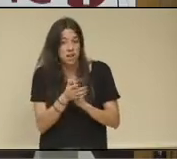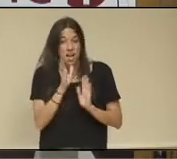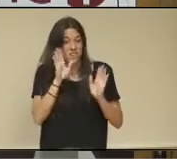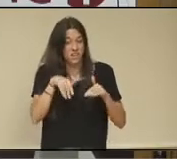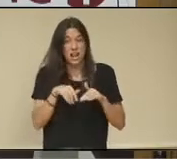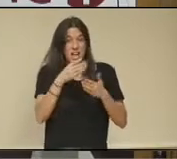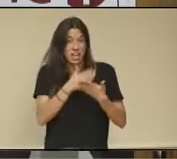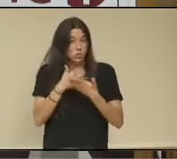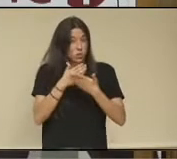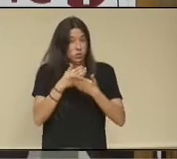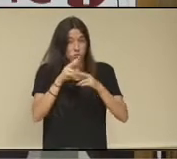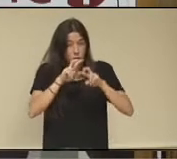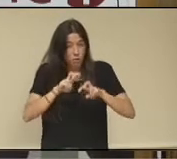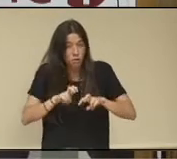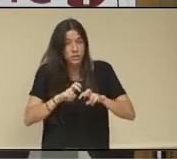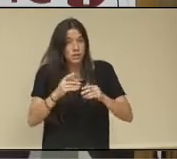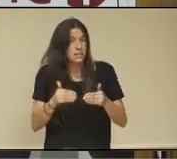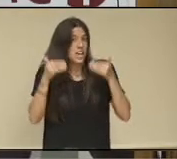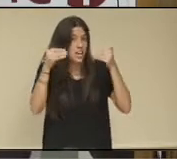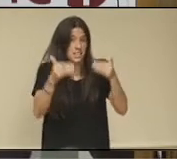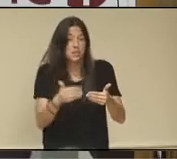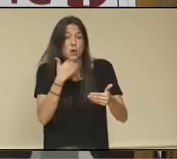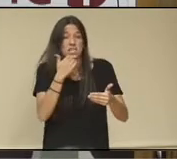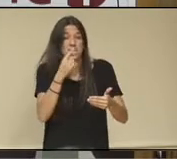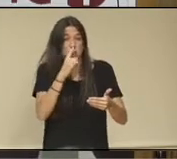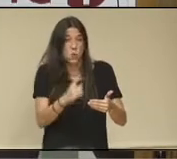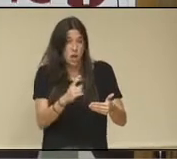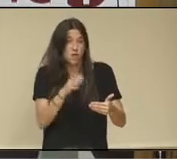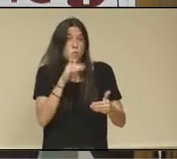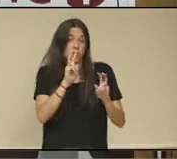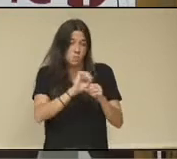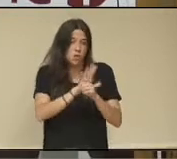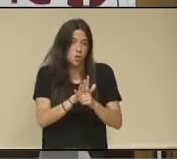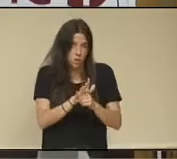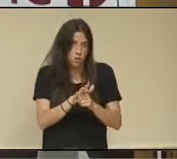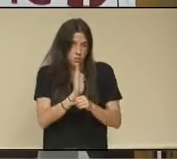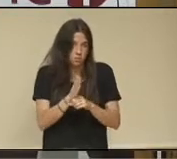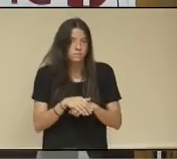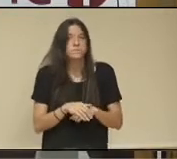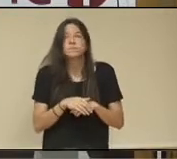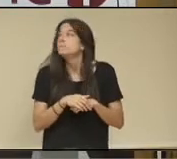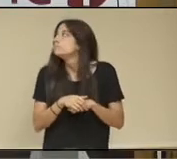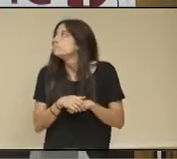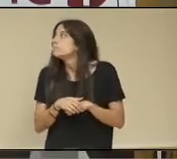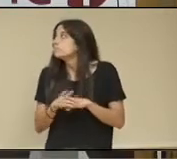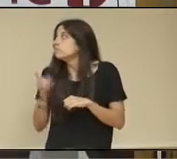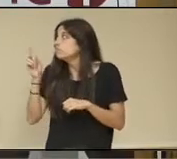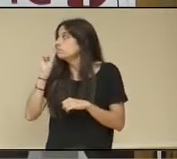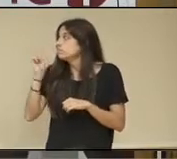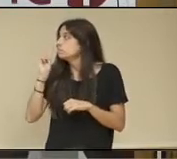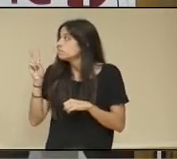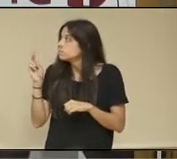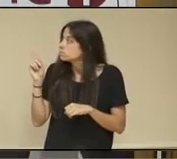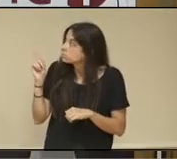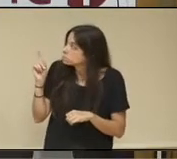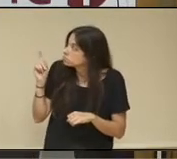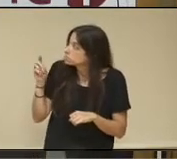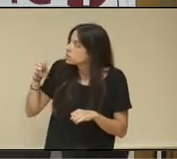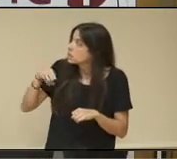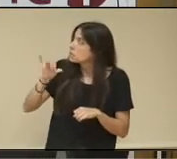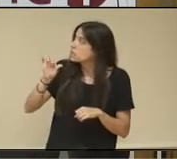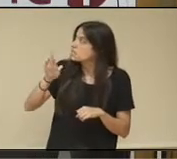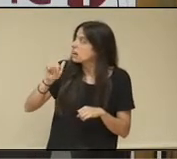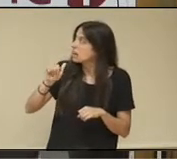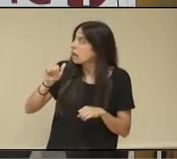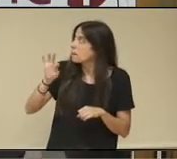estos estudios durante casi un año por COVID. Entonces, aquí tenemos Michelle Tameris, que es la que